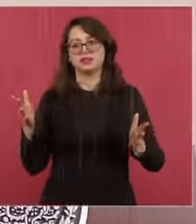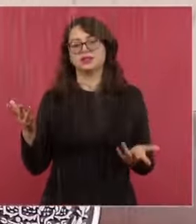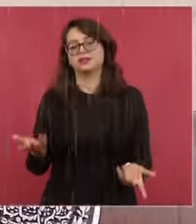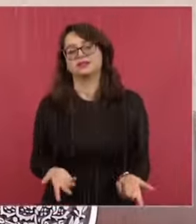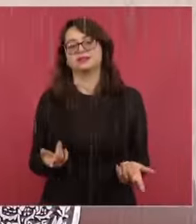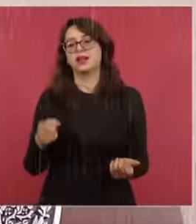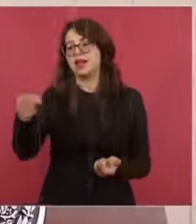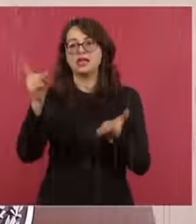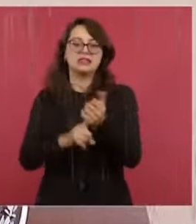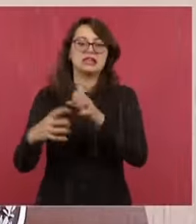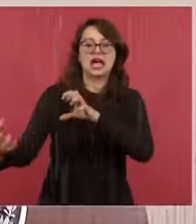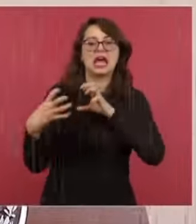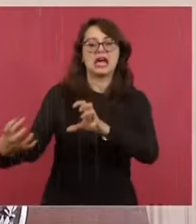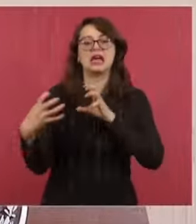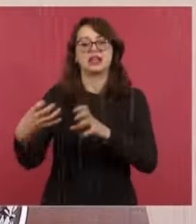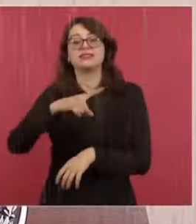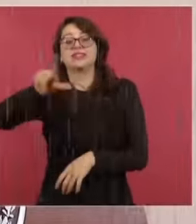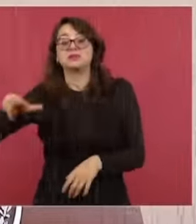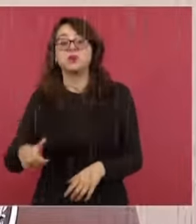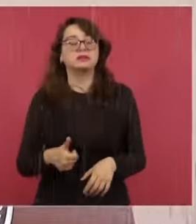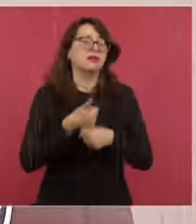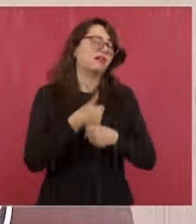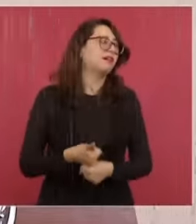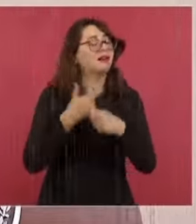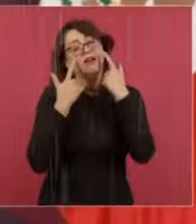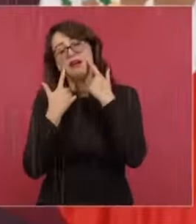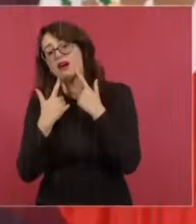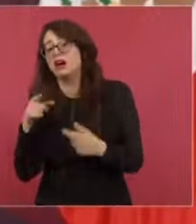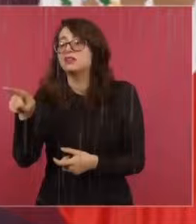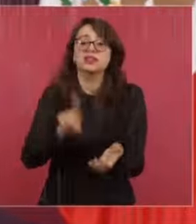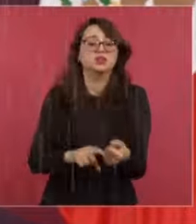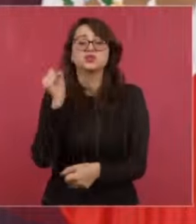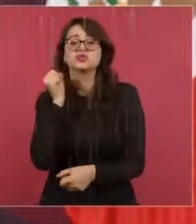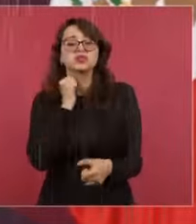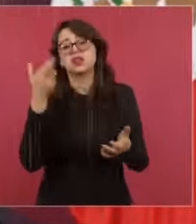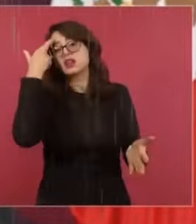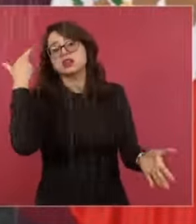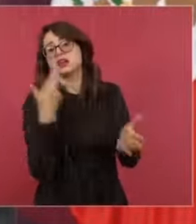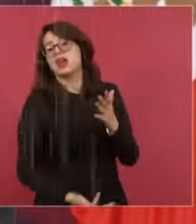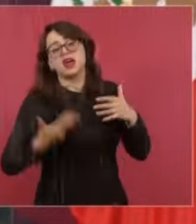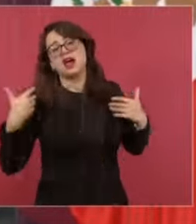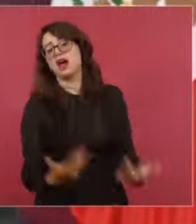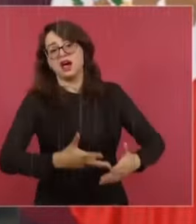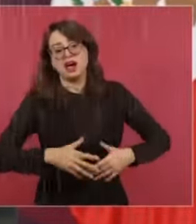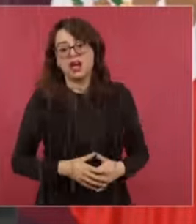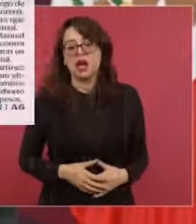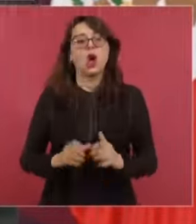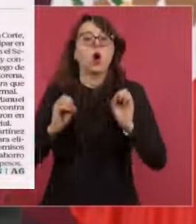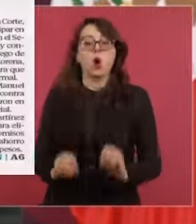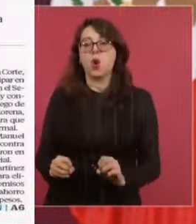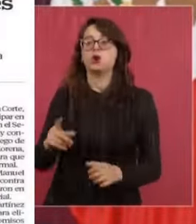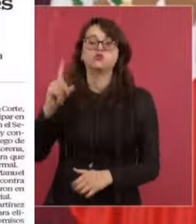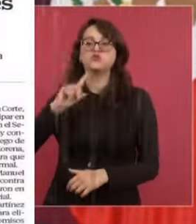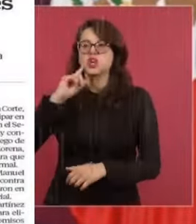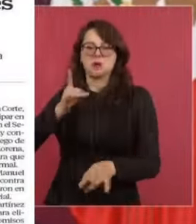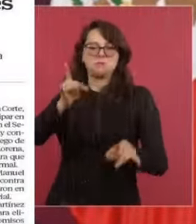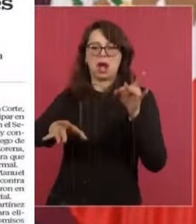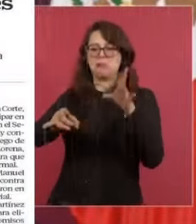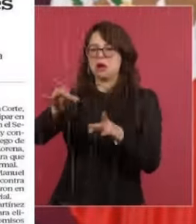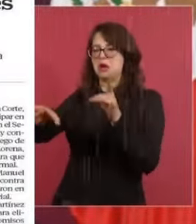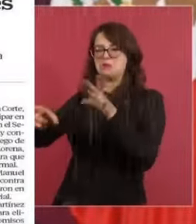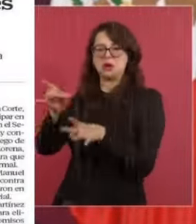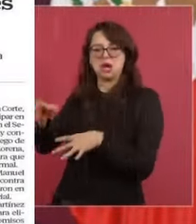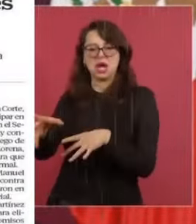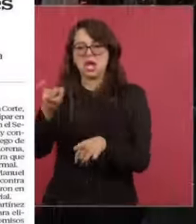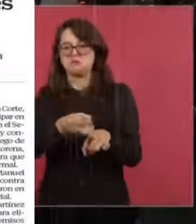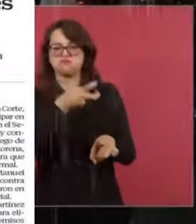a la presidenta del tribunal o los cayó, les tapó la boca a los senadores. Y